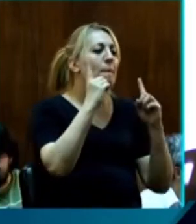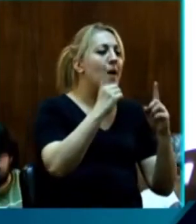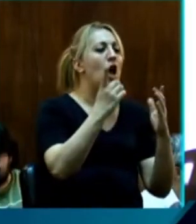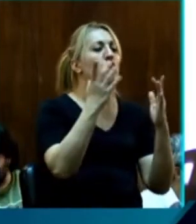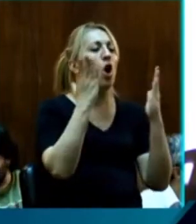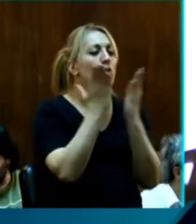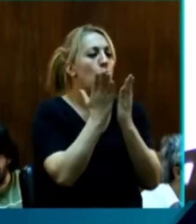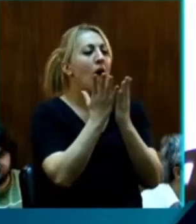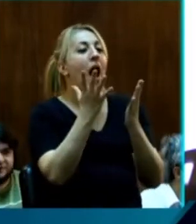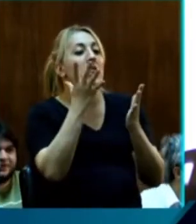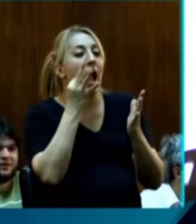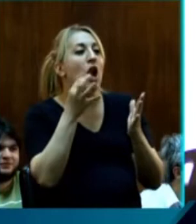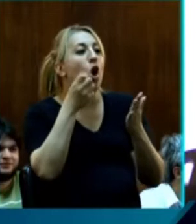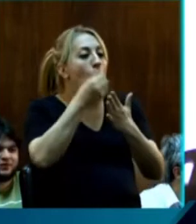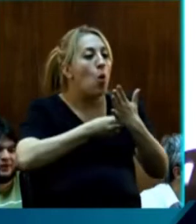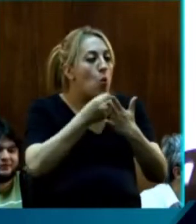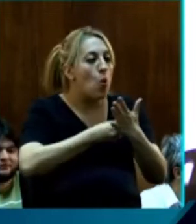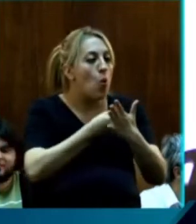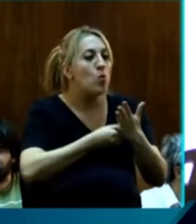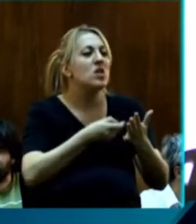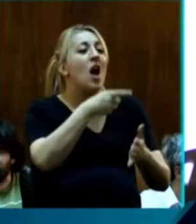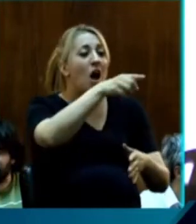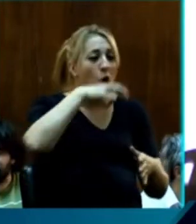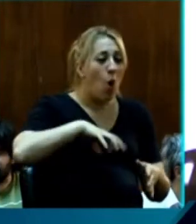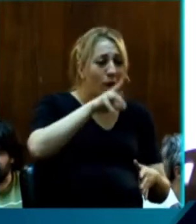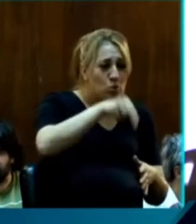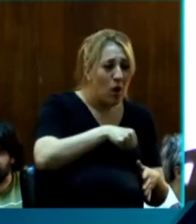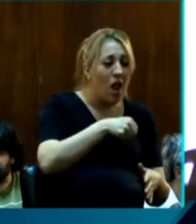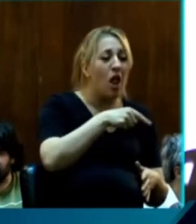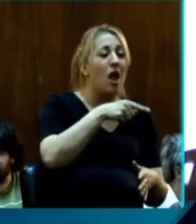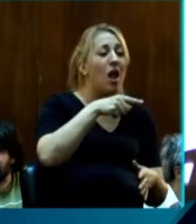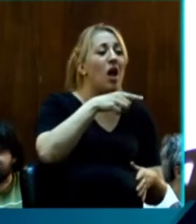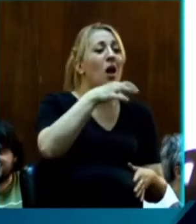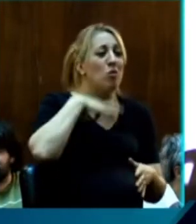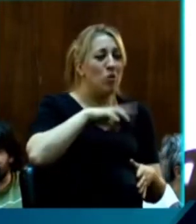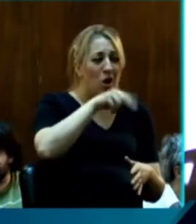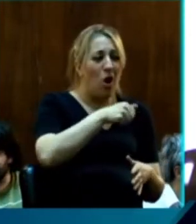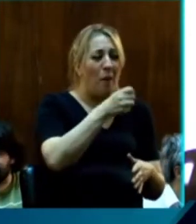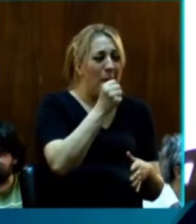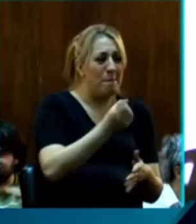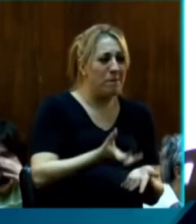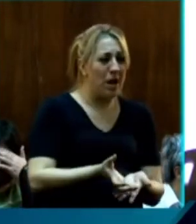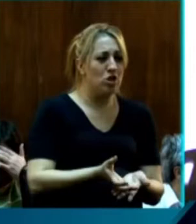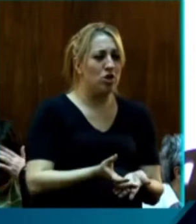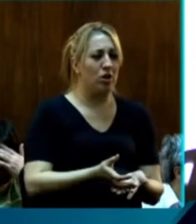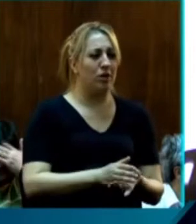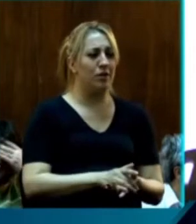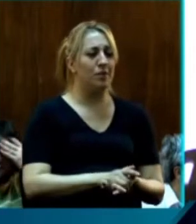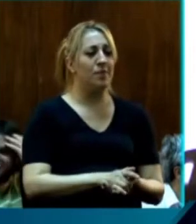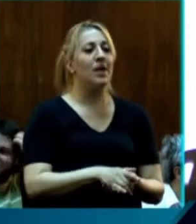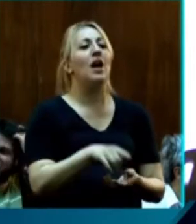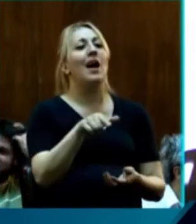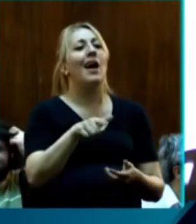que tengan que hacer alguna acción, reciben salario en pesos. Veamos el tema de las multas. Porque acá el tema del alcohol en